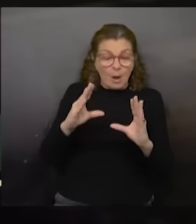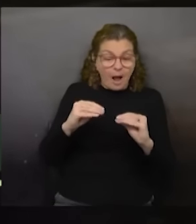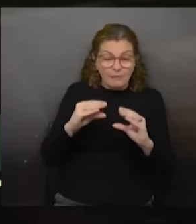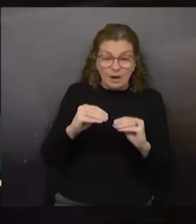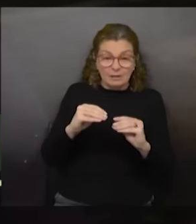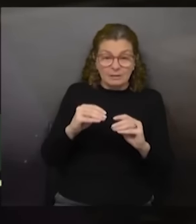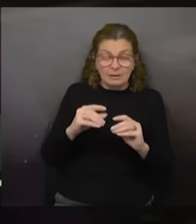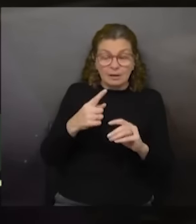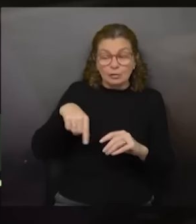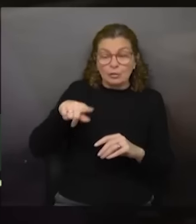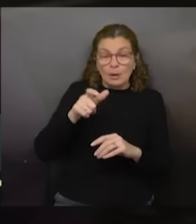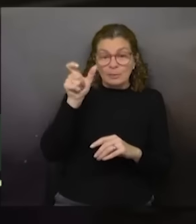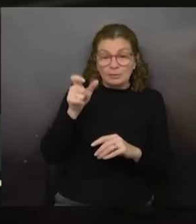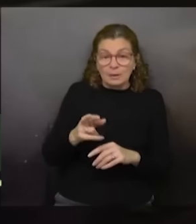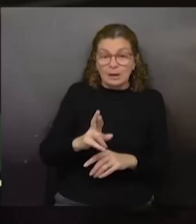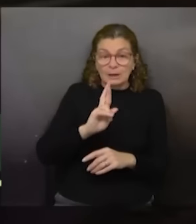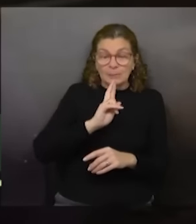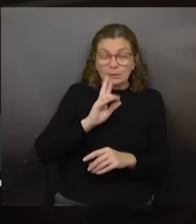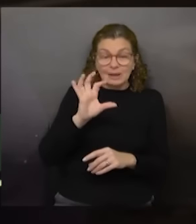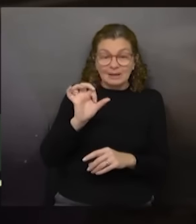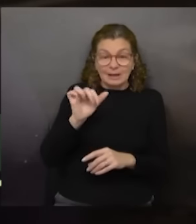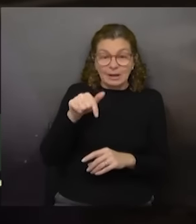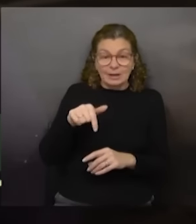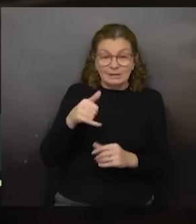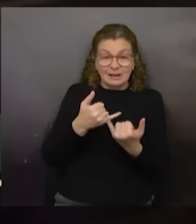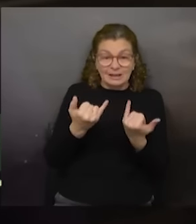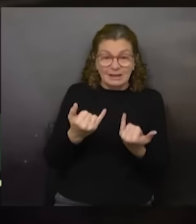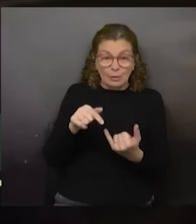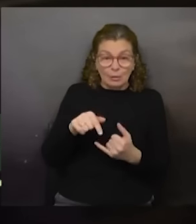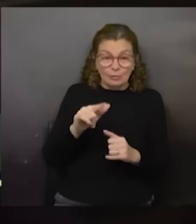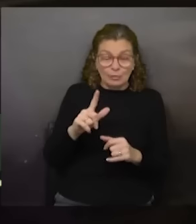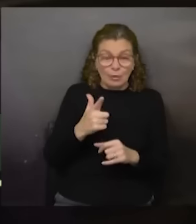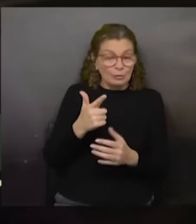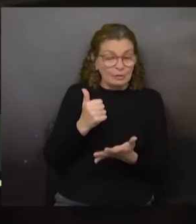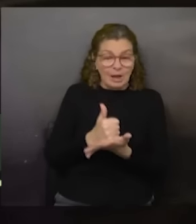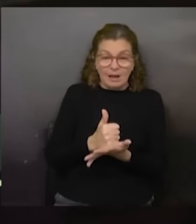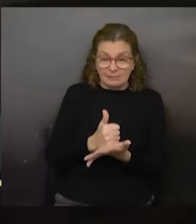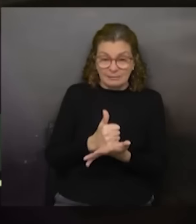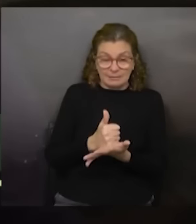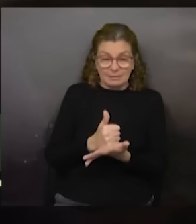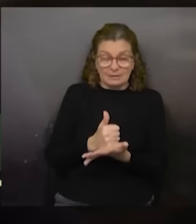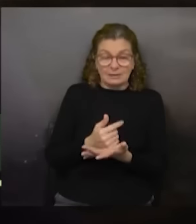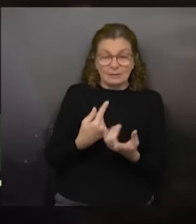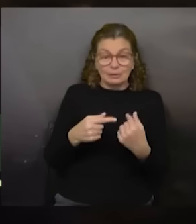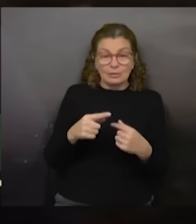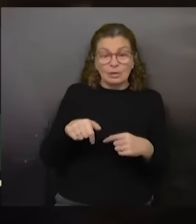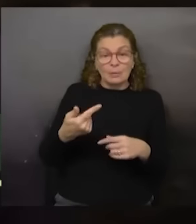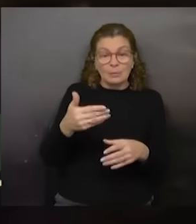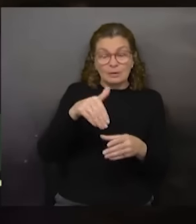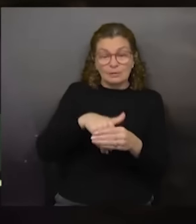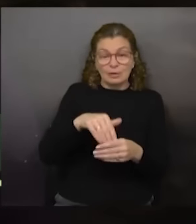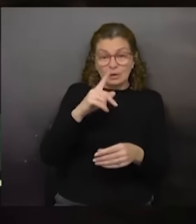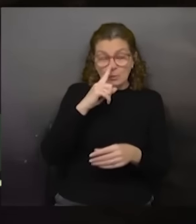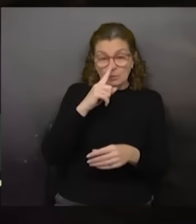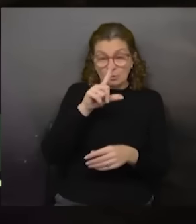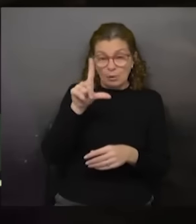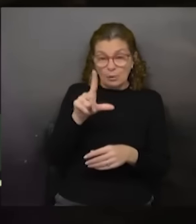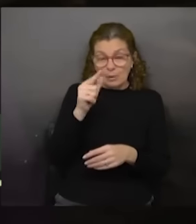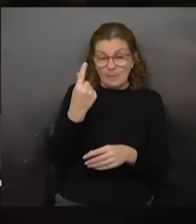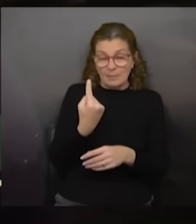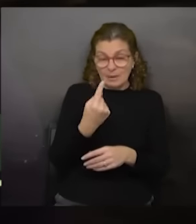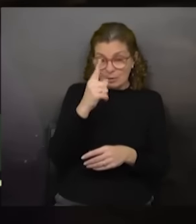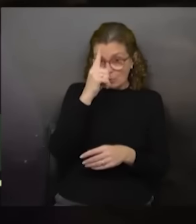plenario y que la ciudadanía tenga una respuesta del senado que hasta el día de hoy no la está teniendo así que nosotros confiamos en que luego de las elecciones internas el lunes primero de